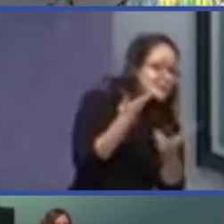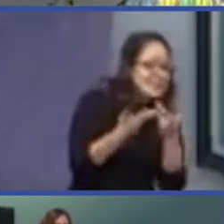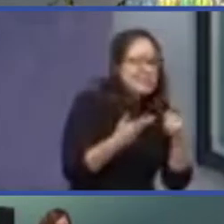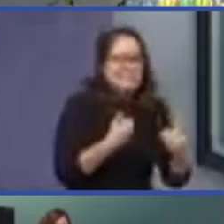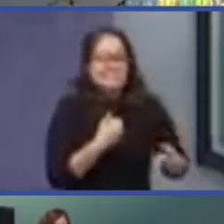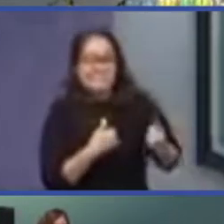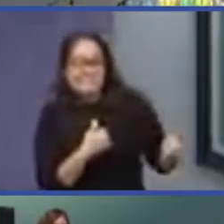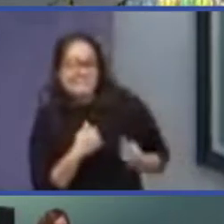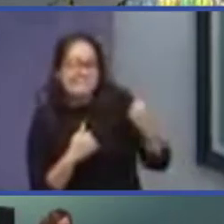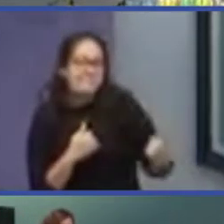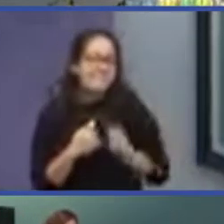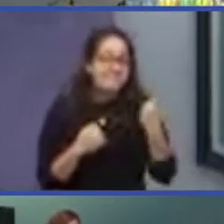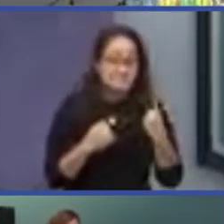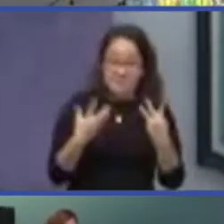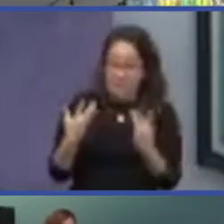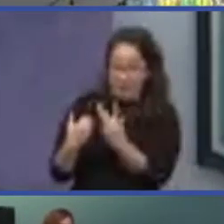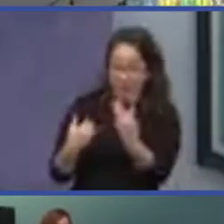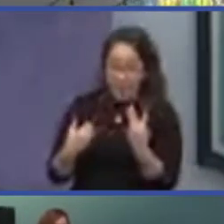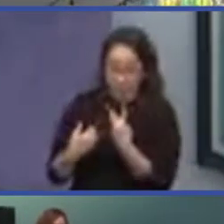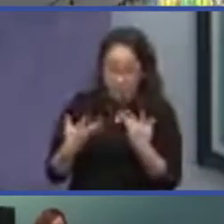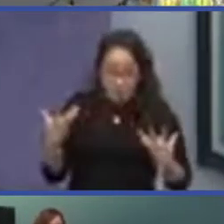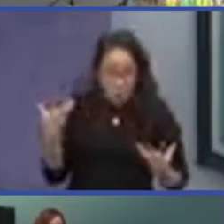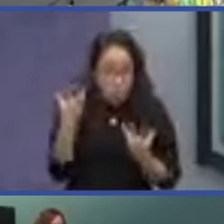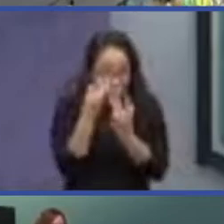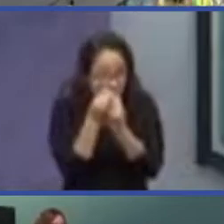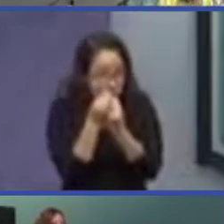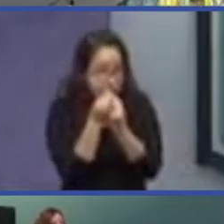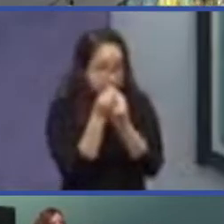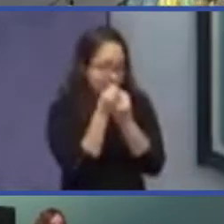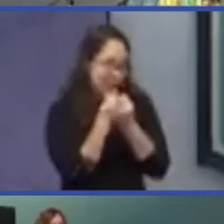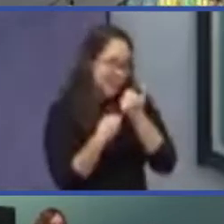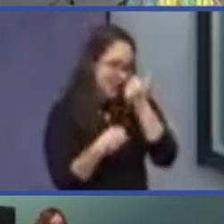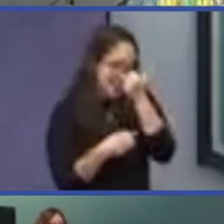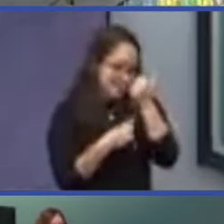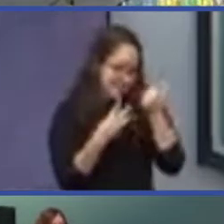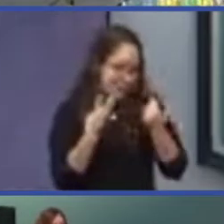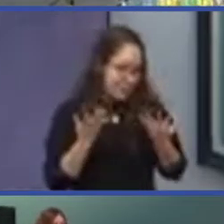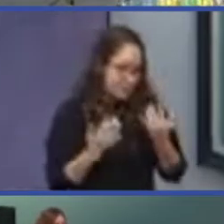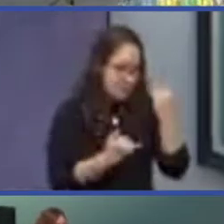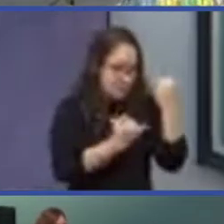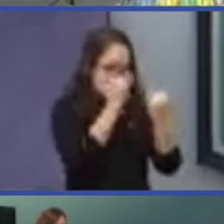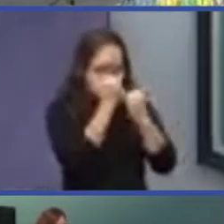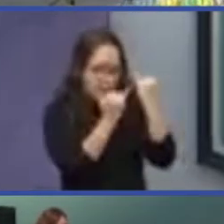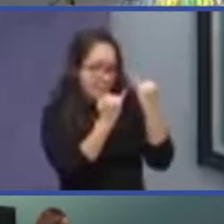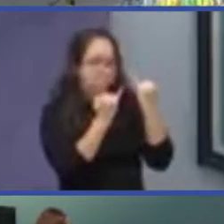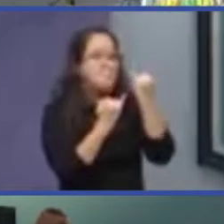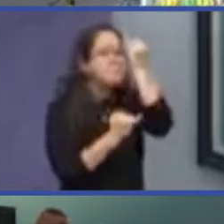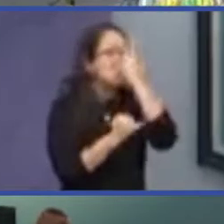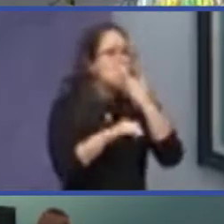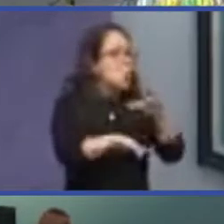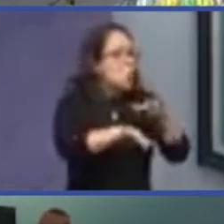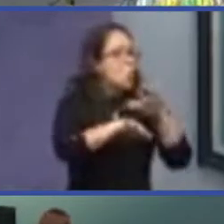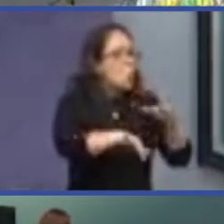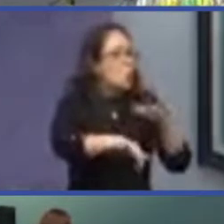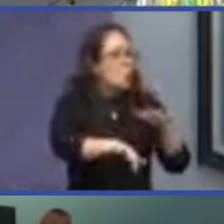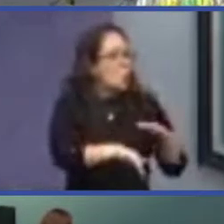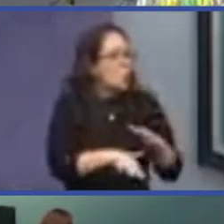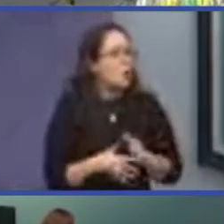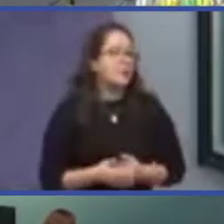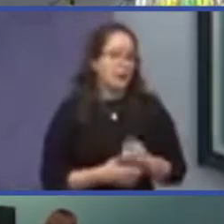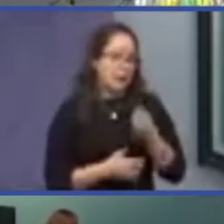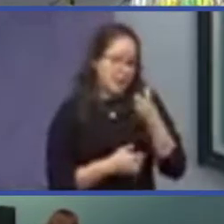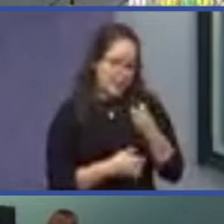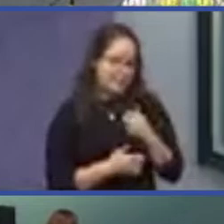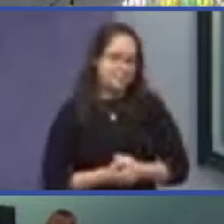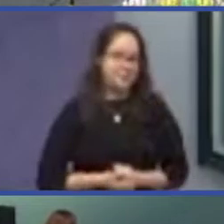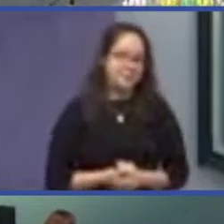y entre los tres juntos por herencia cada uno lograron imágenes maravillosas, entonces estas son de Escher.